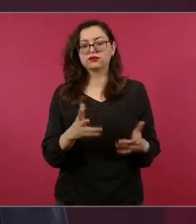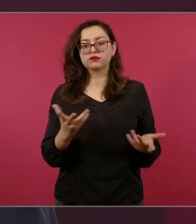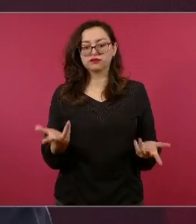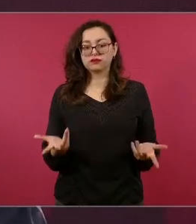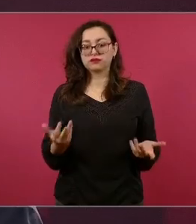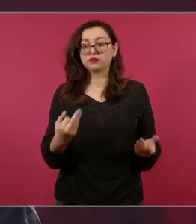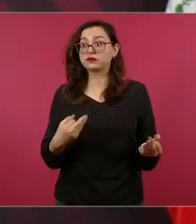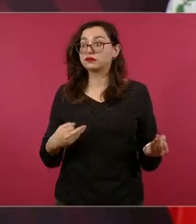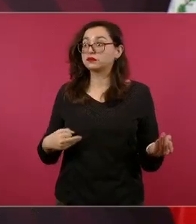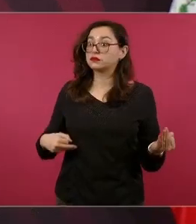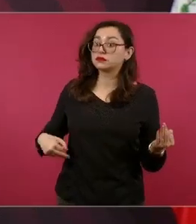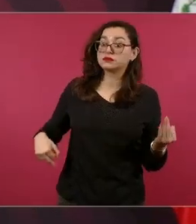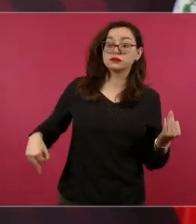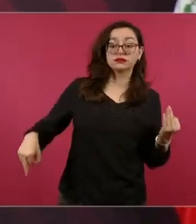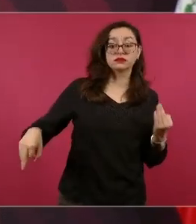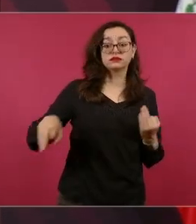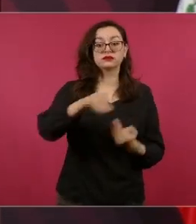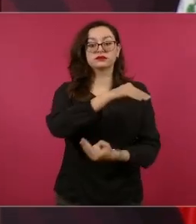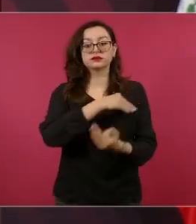celebremos todos